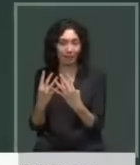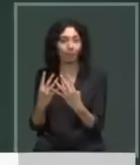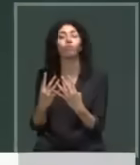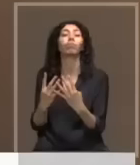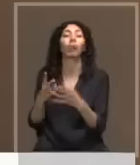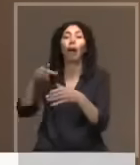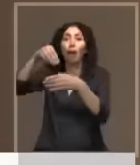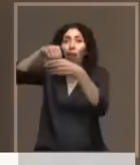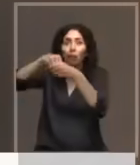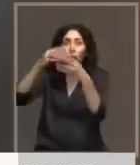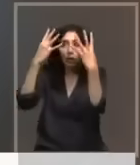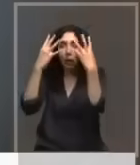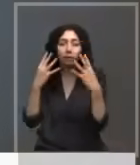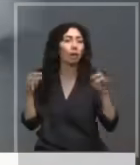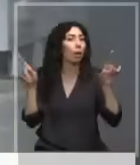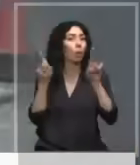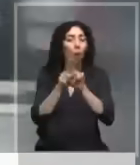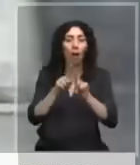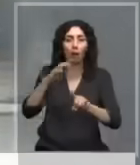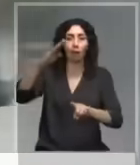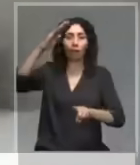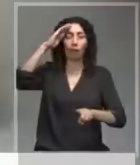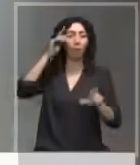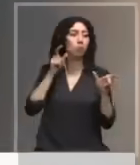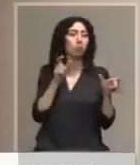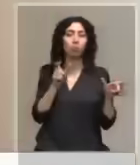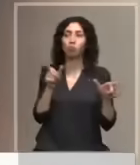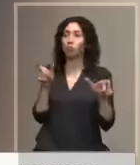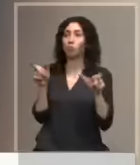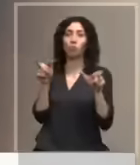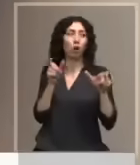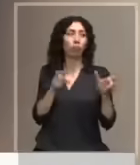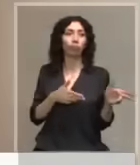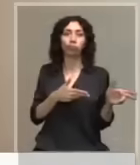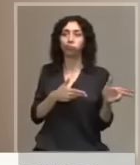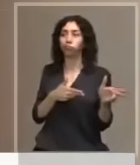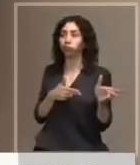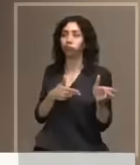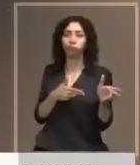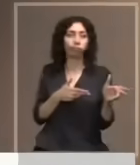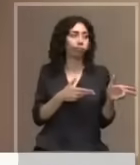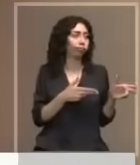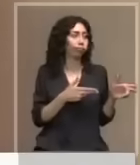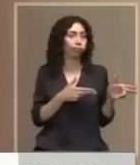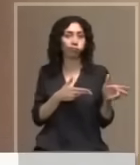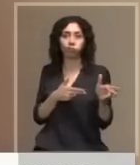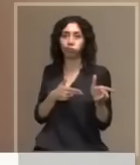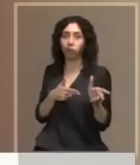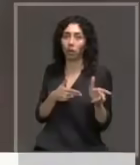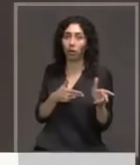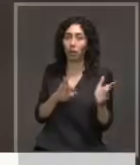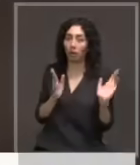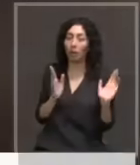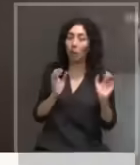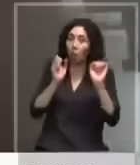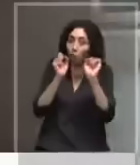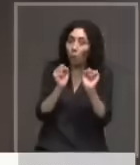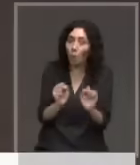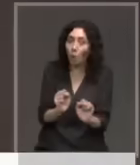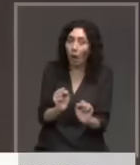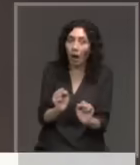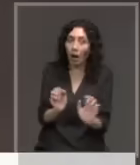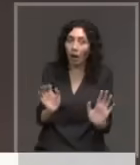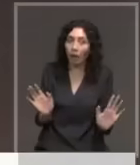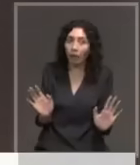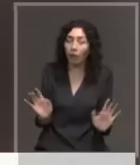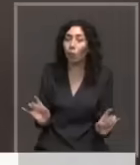recinto policial, los gendarmes a cargo del operativo nunca bajaron sus armas. Es que ni siquiera un posible rescate, incluso que quisieran cerrar la boca